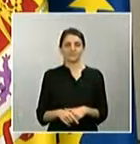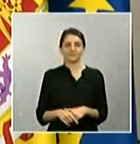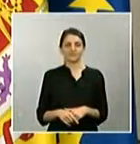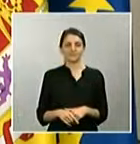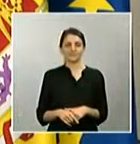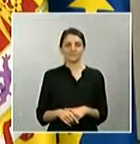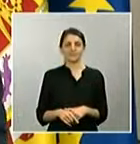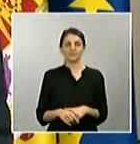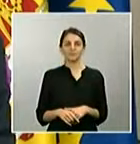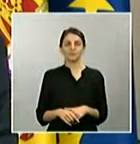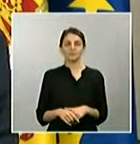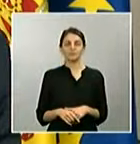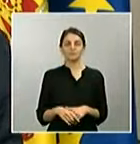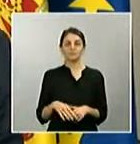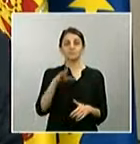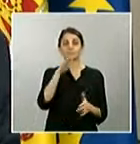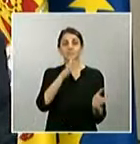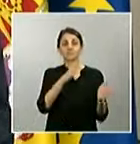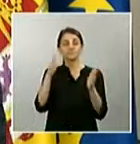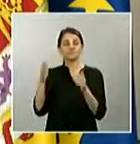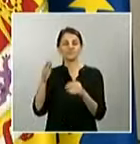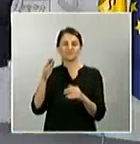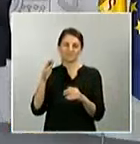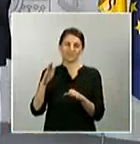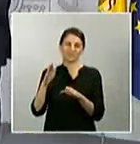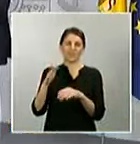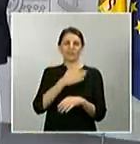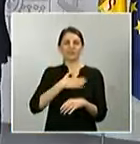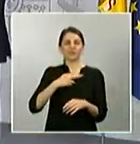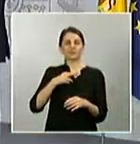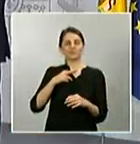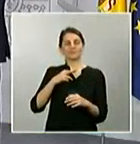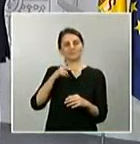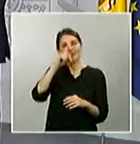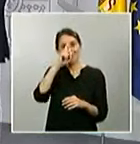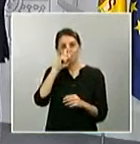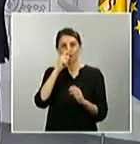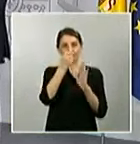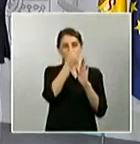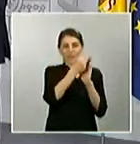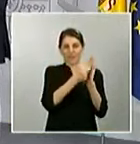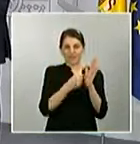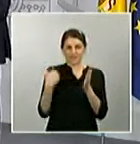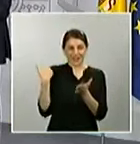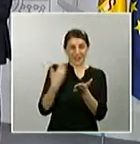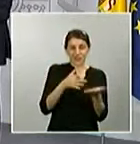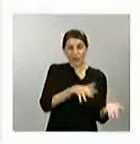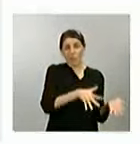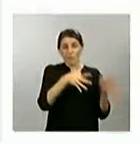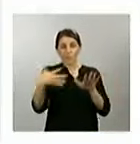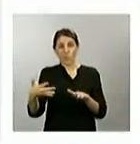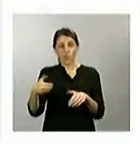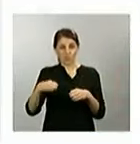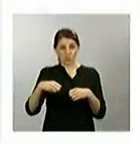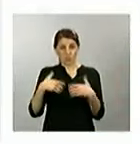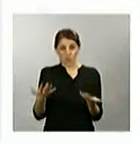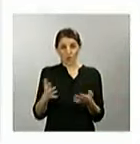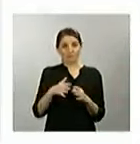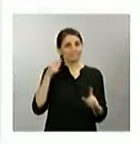recordar de forma muy breve todas las medidas que se han venido adoptando en el ámbito del ministerio para afrontar una situación